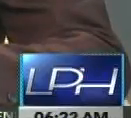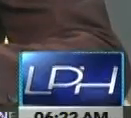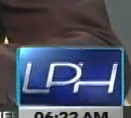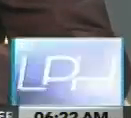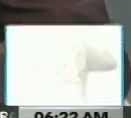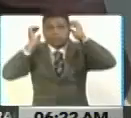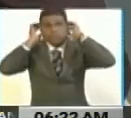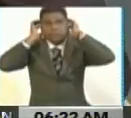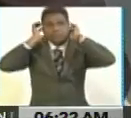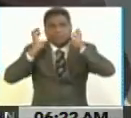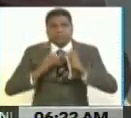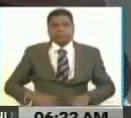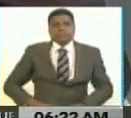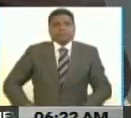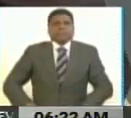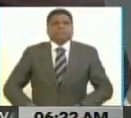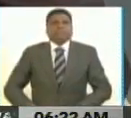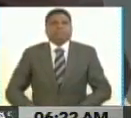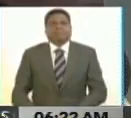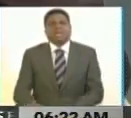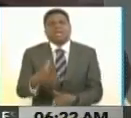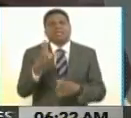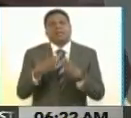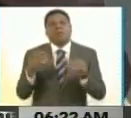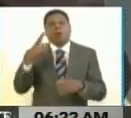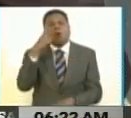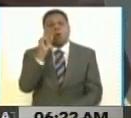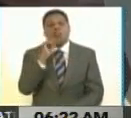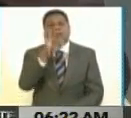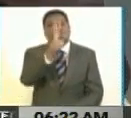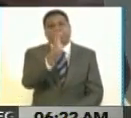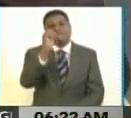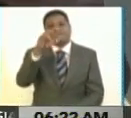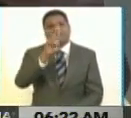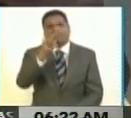Estamos en la pauta de hoy con Fernando Casado, él es politólogo